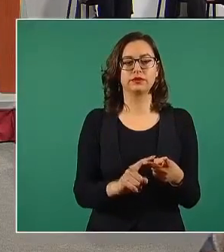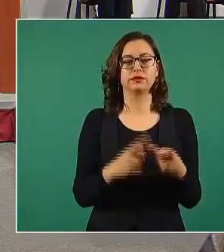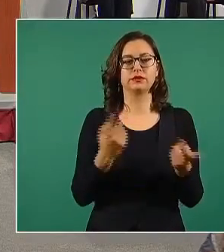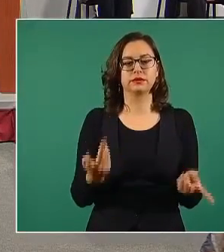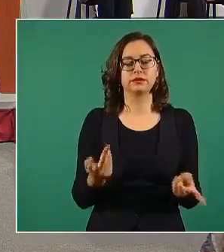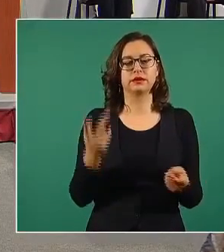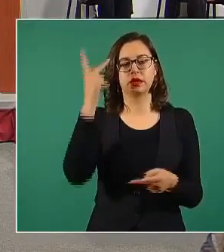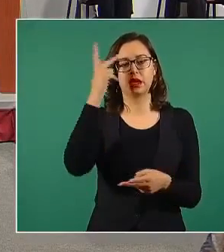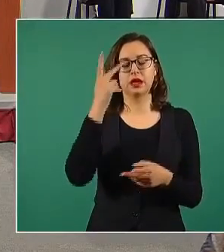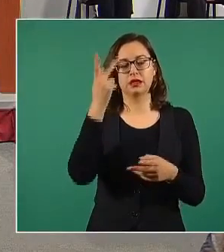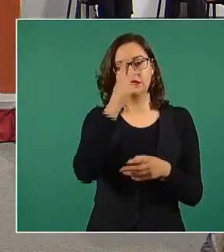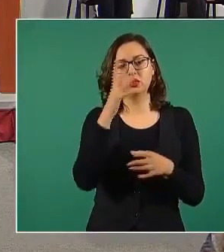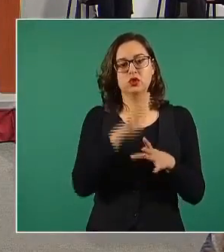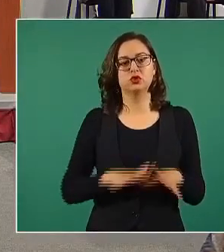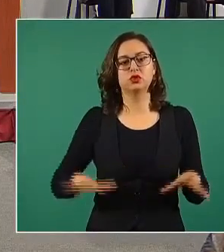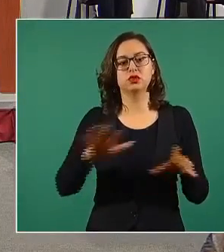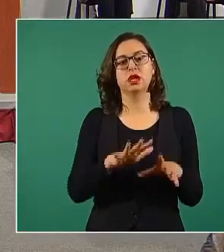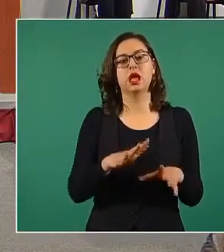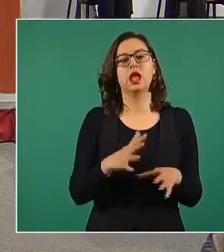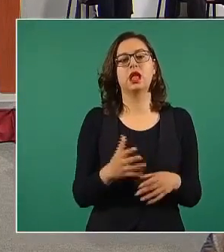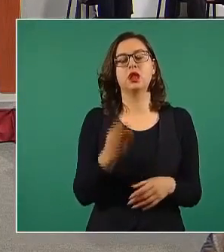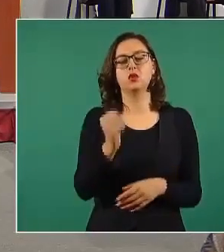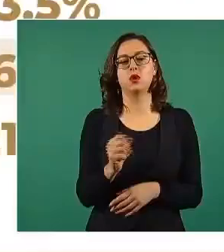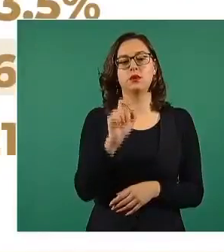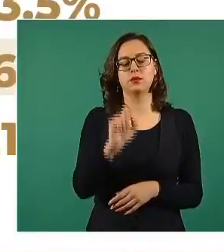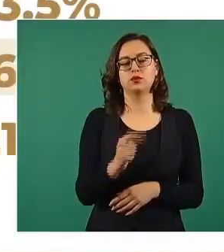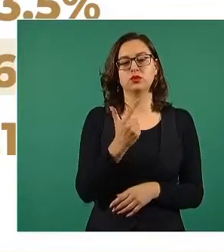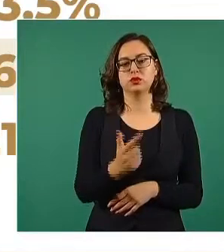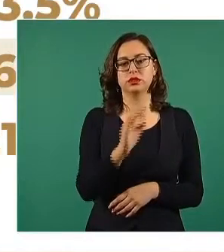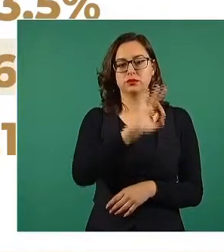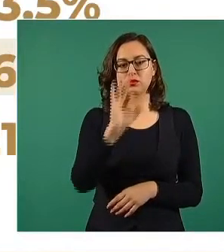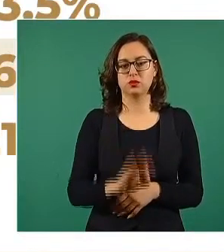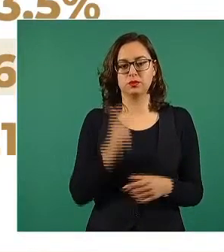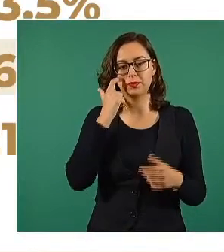el 9.7%, la discapacidad visual